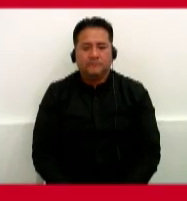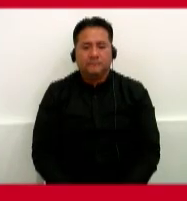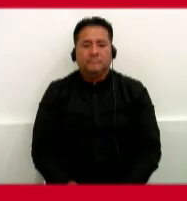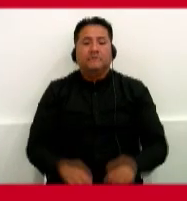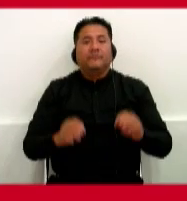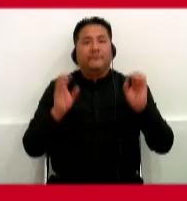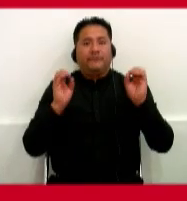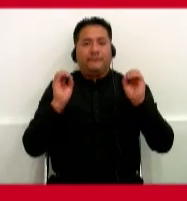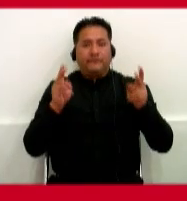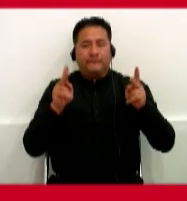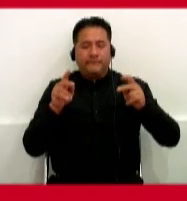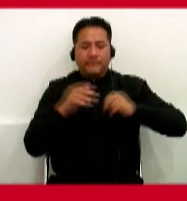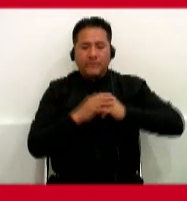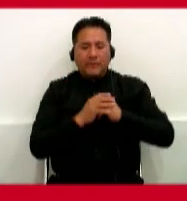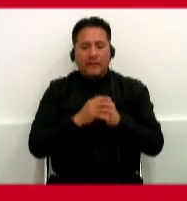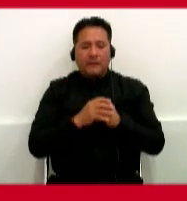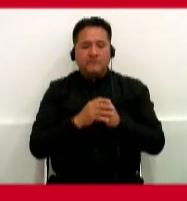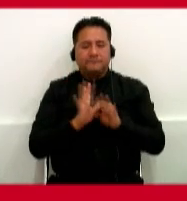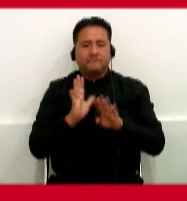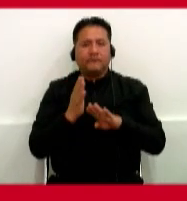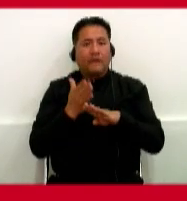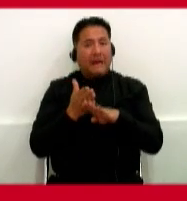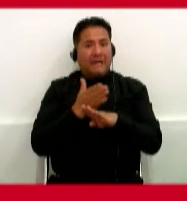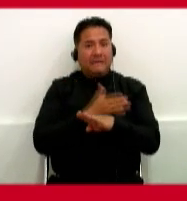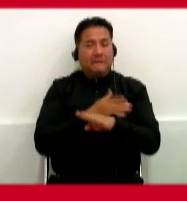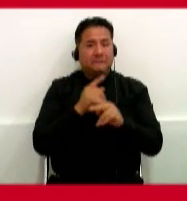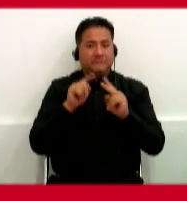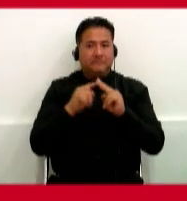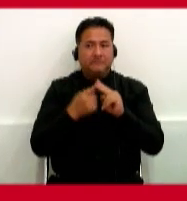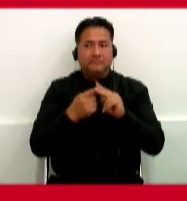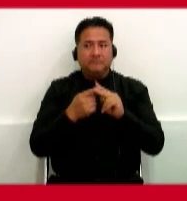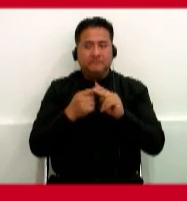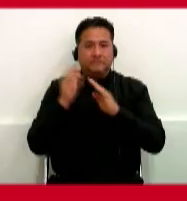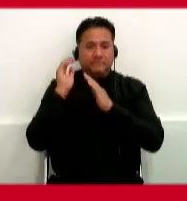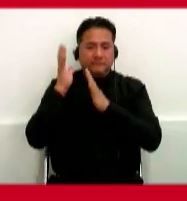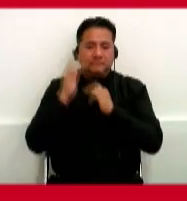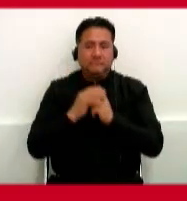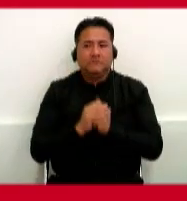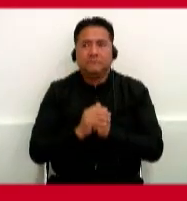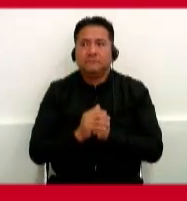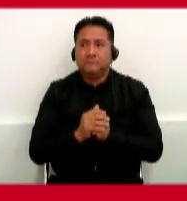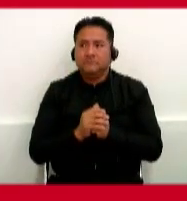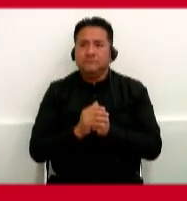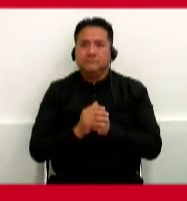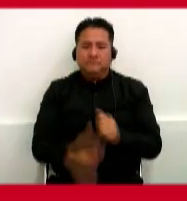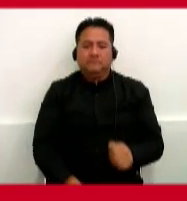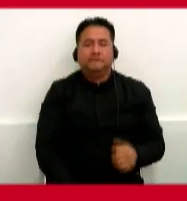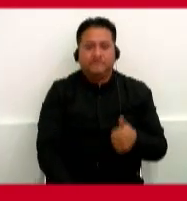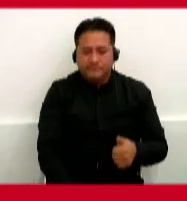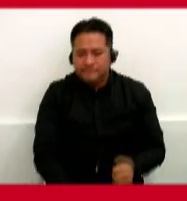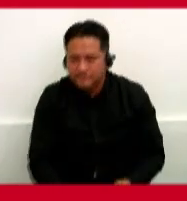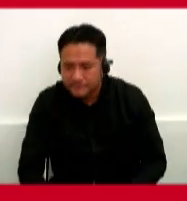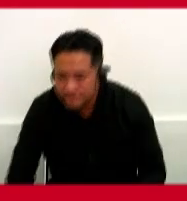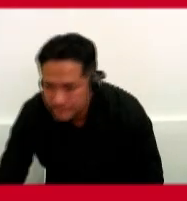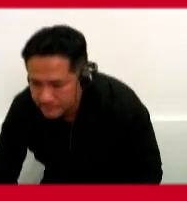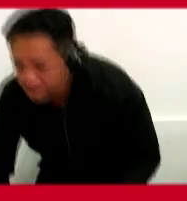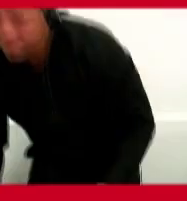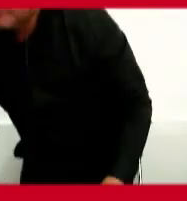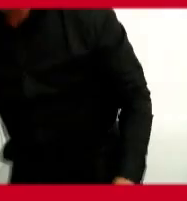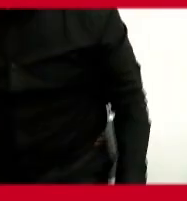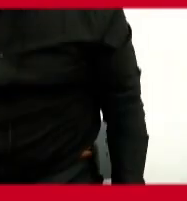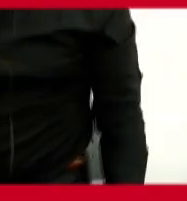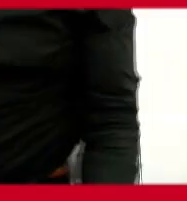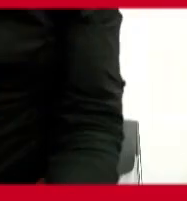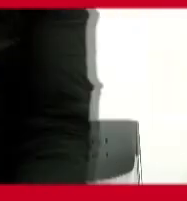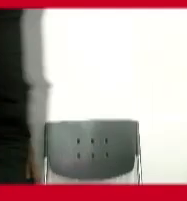Disculpen. Bueno, antes de empezar con la introducción también quisiera comentar un poco de la importancia de que lo que es la seguridad en este